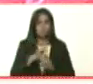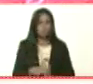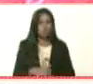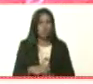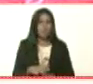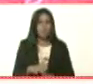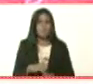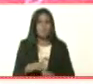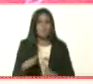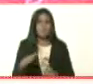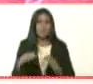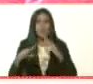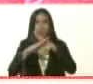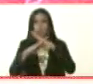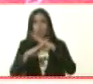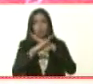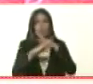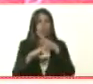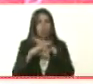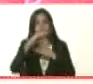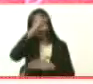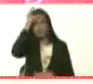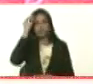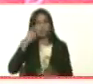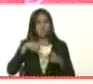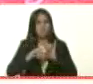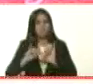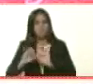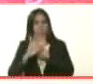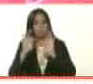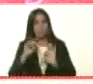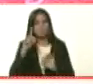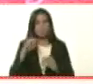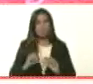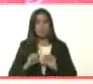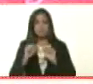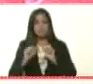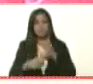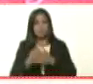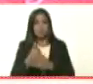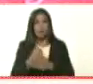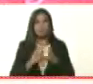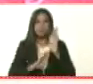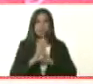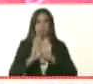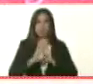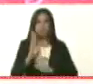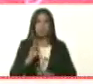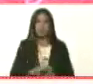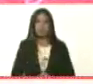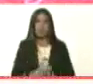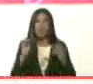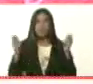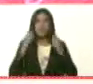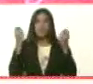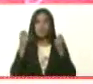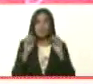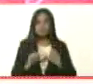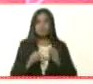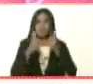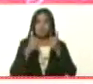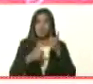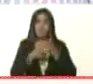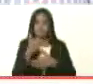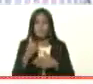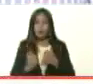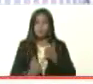no solo vencer el bloqueo de Donald Trump imperialista, sino para avanzar al desarrollo, a la prosperidad, al crecimiento